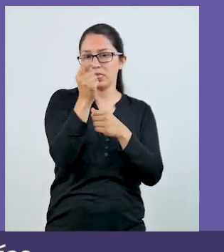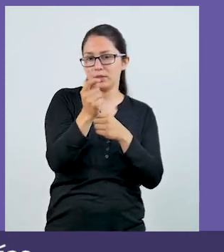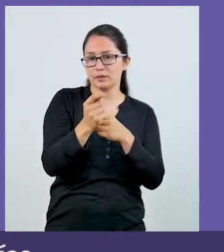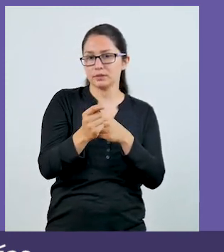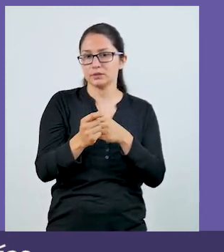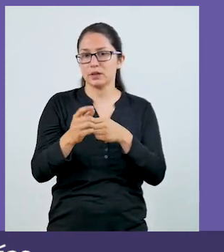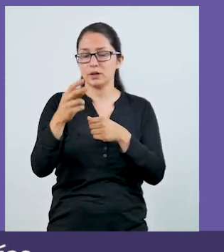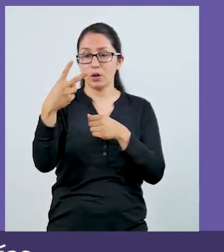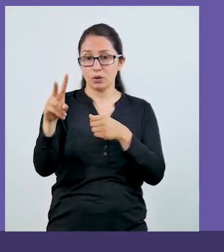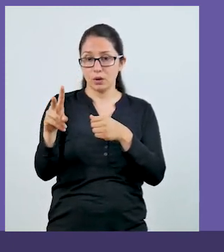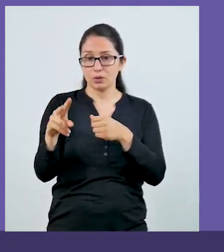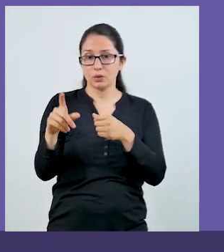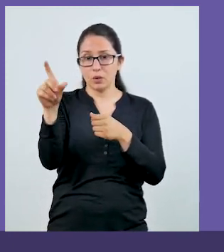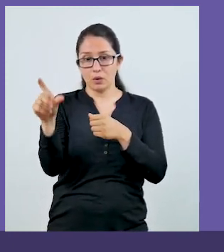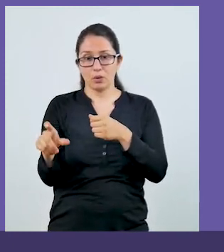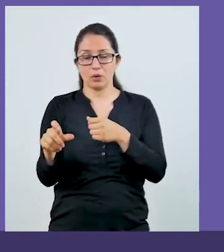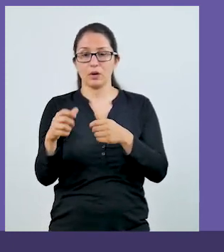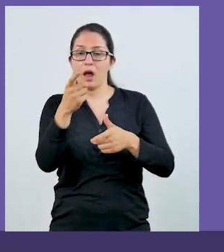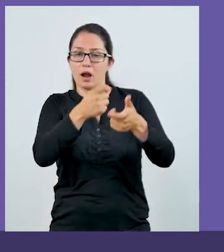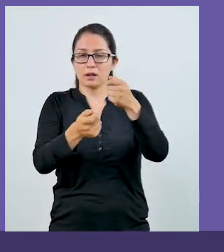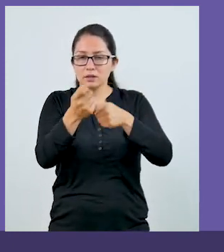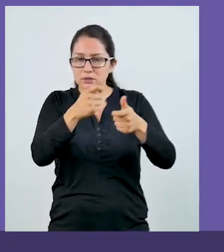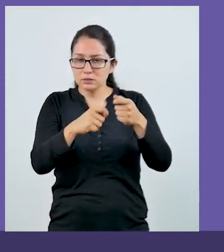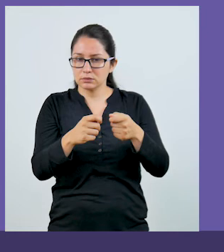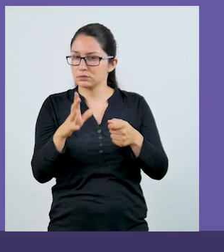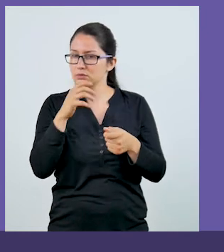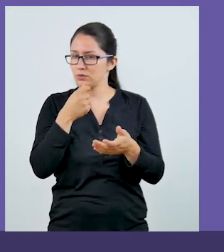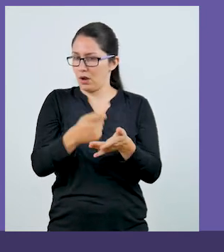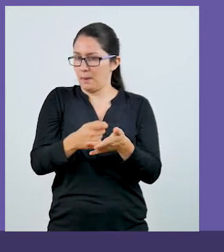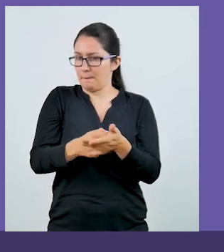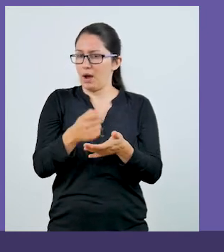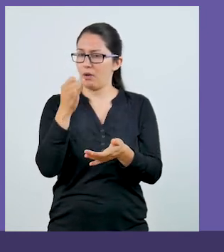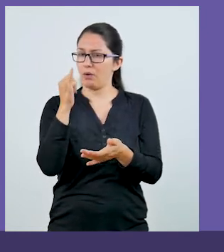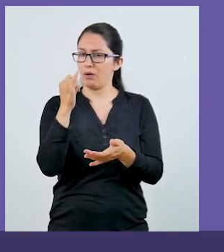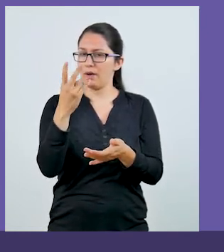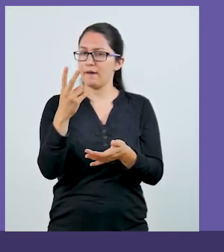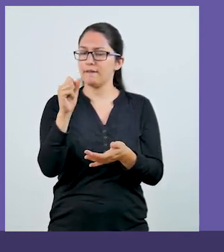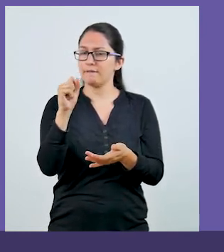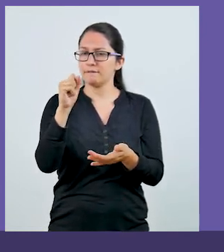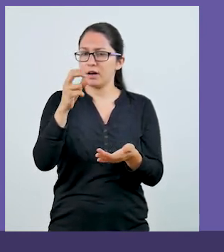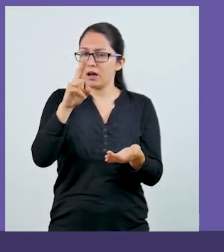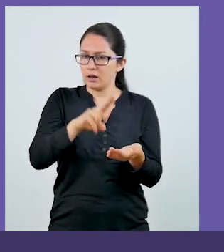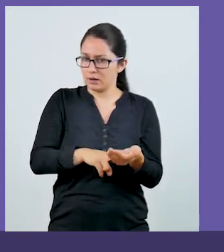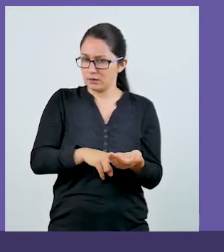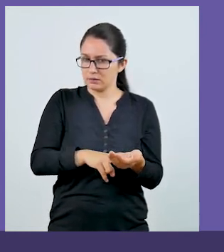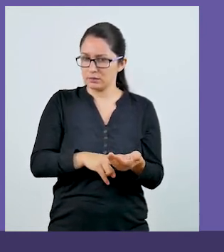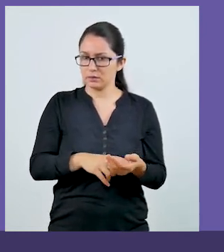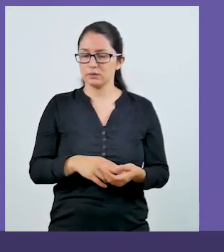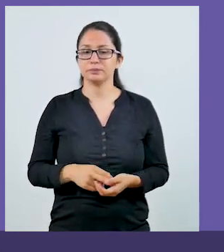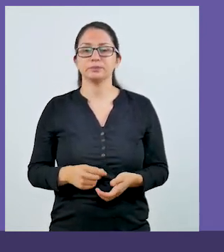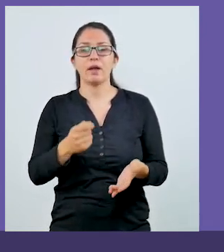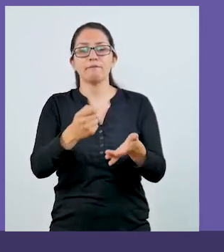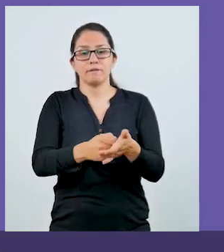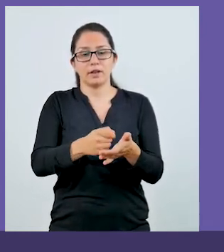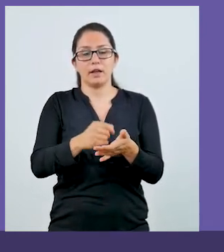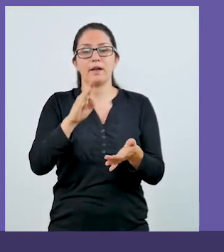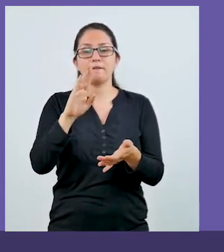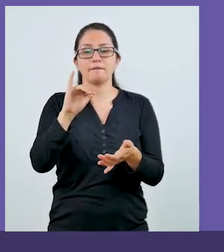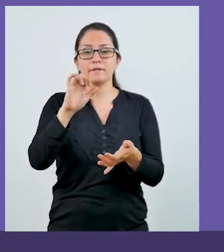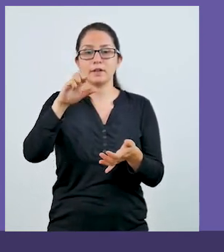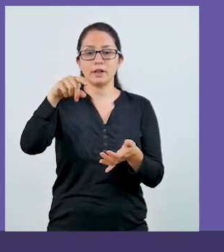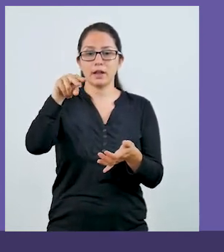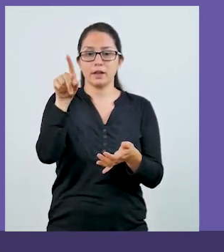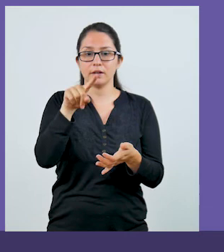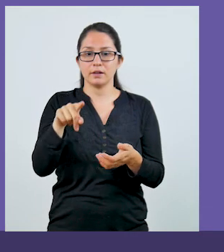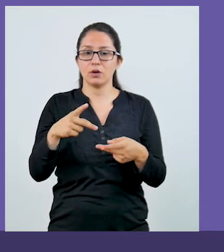autor, artesanías, ¿están exentos del pago del impuesto al valor agregado, IVA? ¿Las ventas de los bienes y servicios